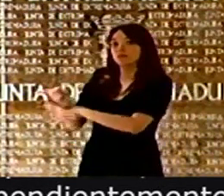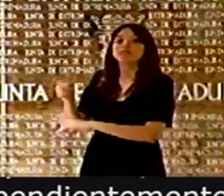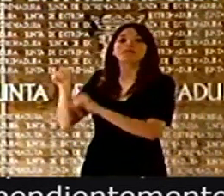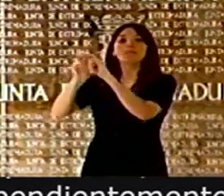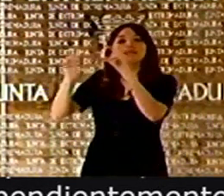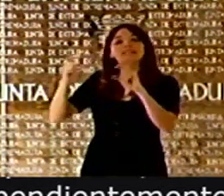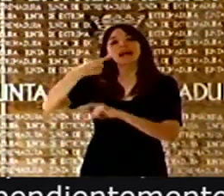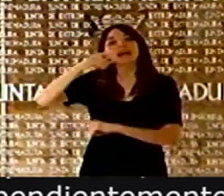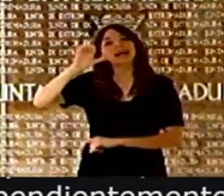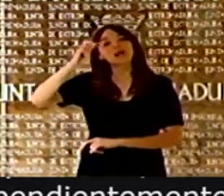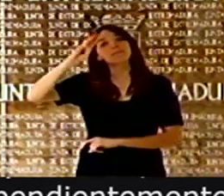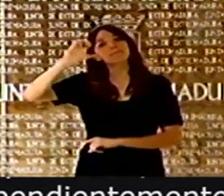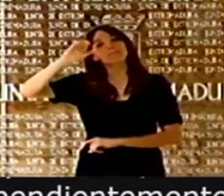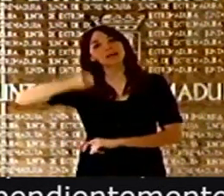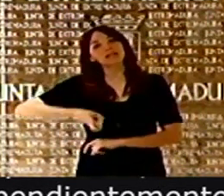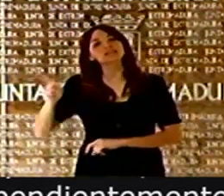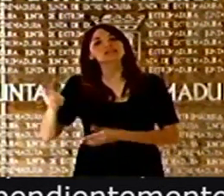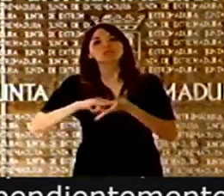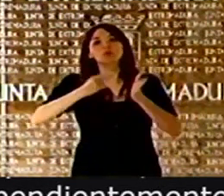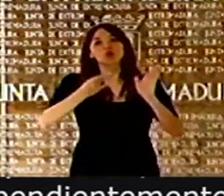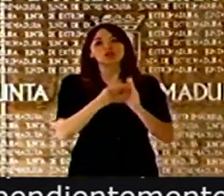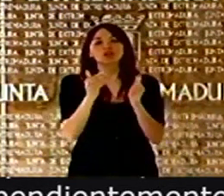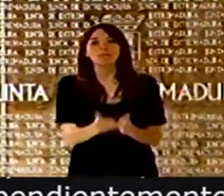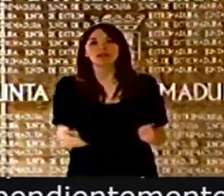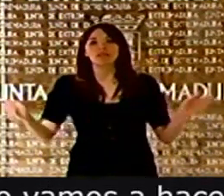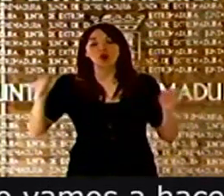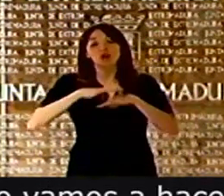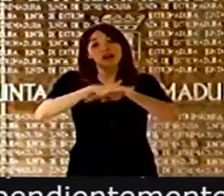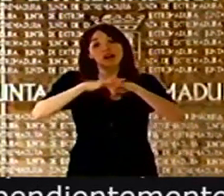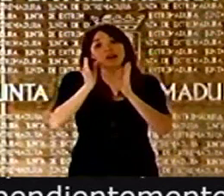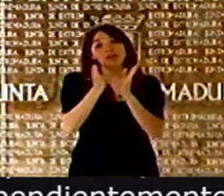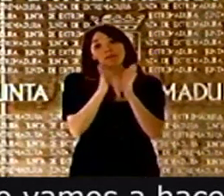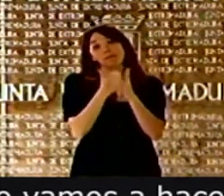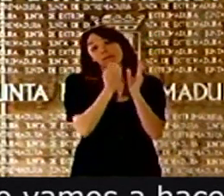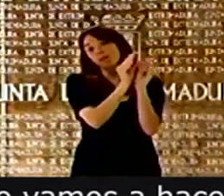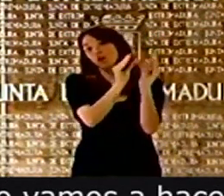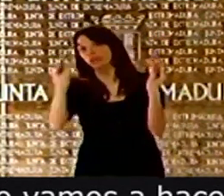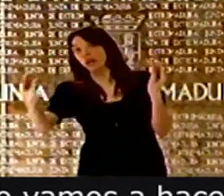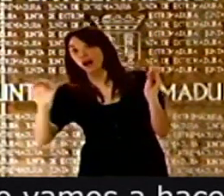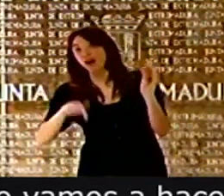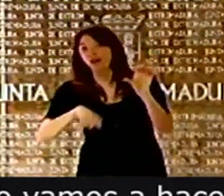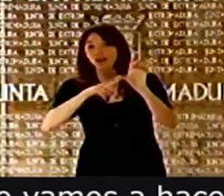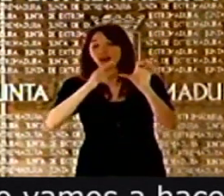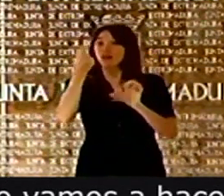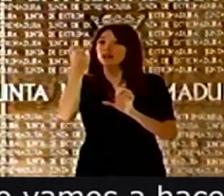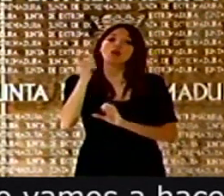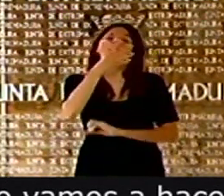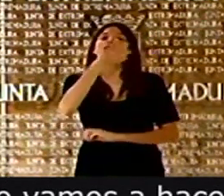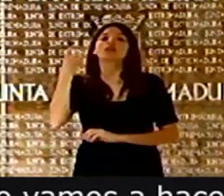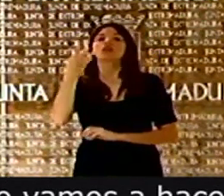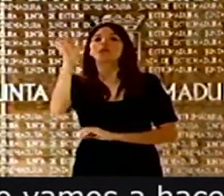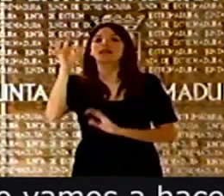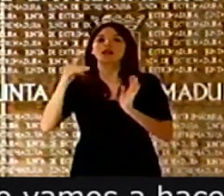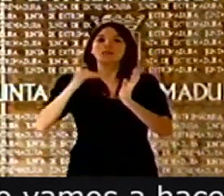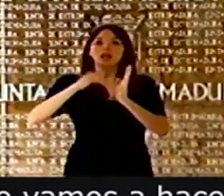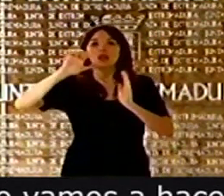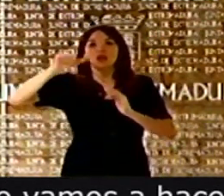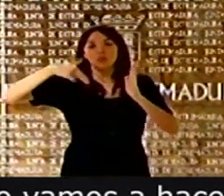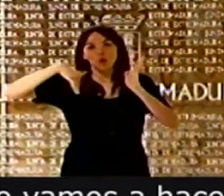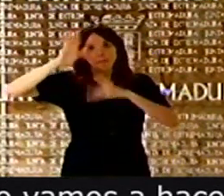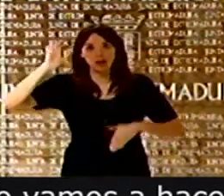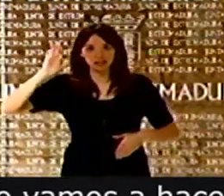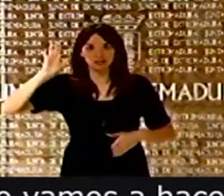apoyo a el proyecto de ampliación de la red de bibliotecas de Extremadura, con un importe de más de 420.000 euros, que el objetivo no es otro